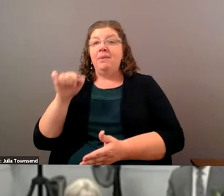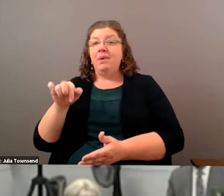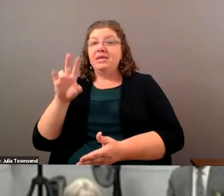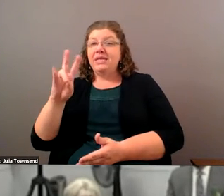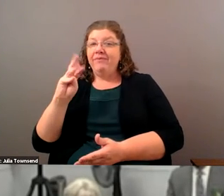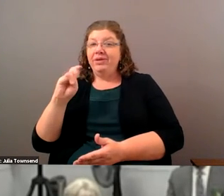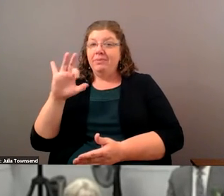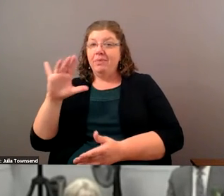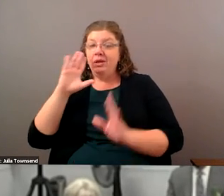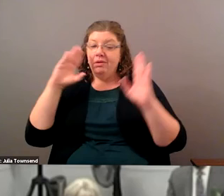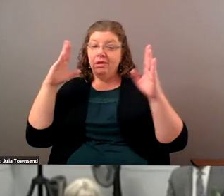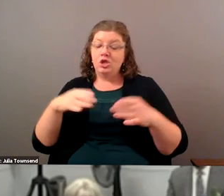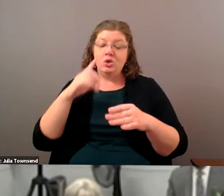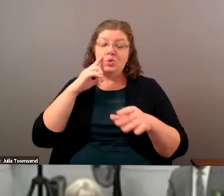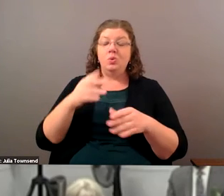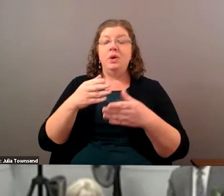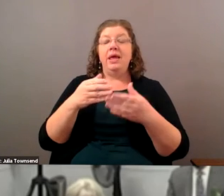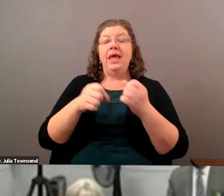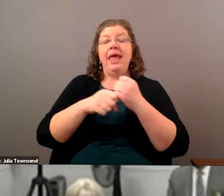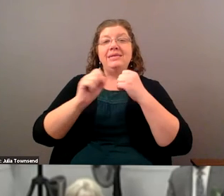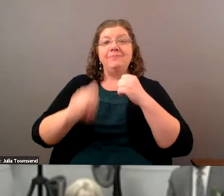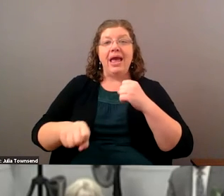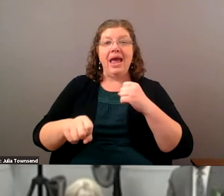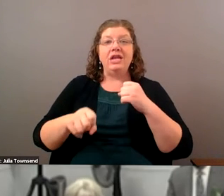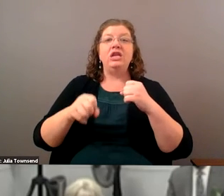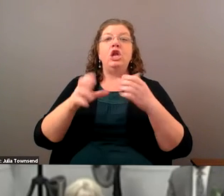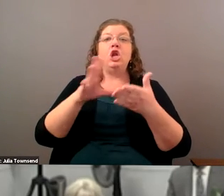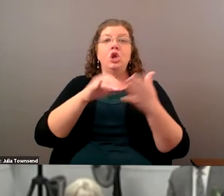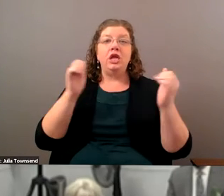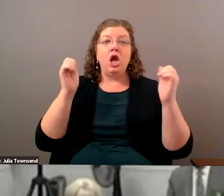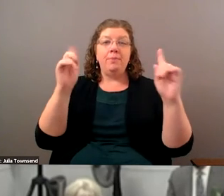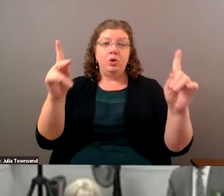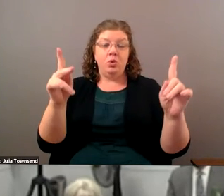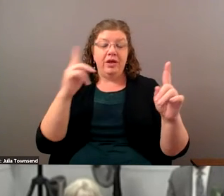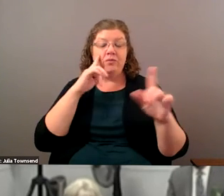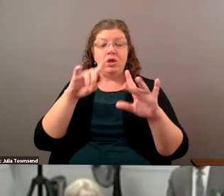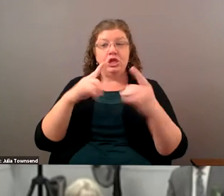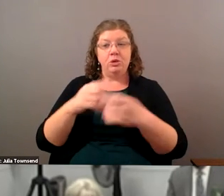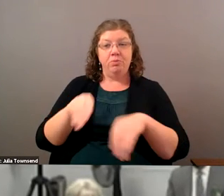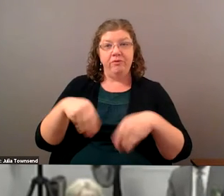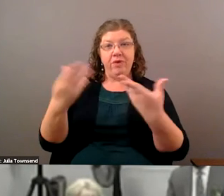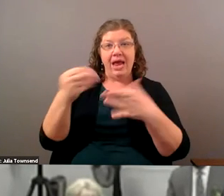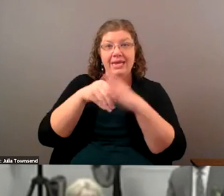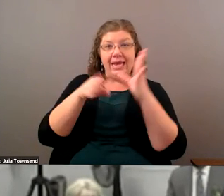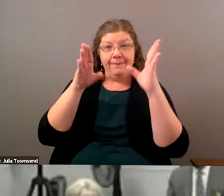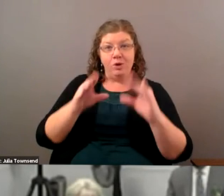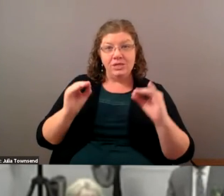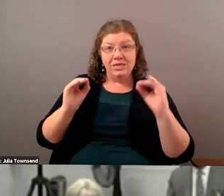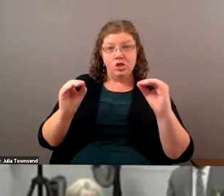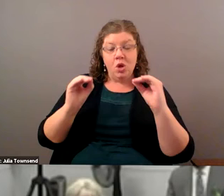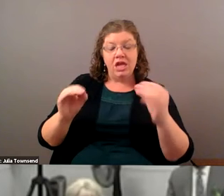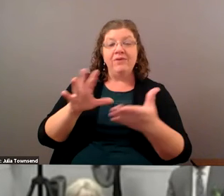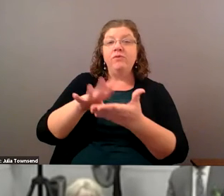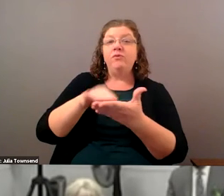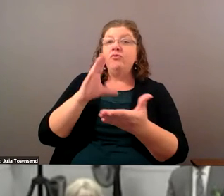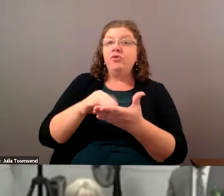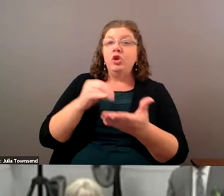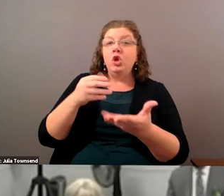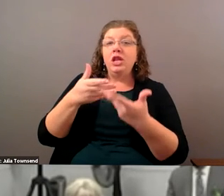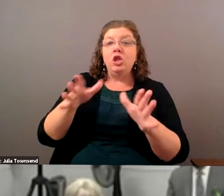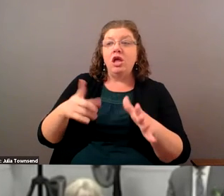de oportunidades de aprendizaje y este subsidio es para dar instrucción en persona para aquellos estudiantes que lo necesitan más. El